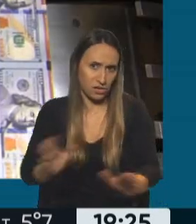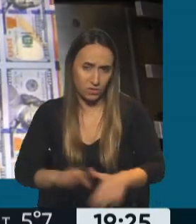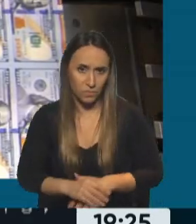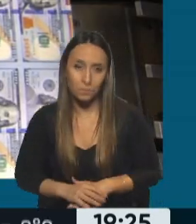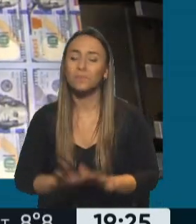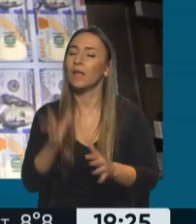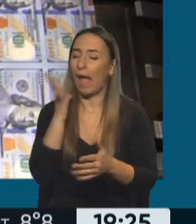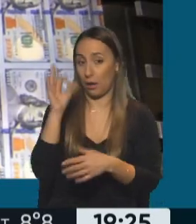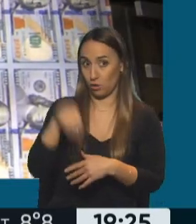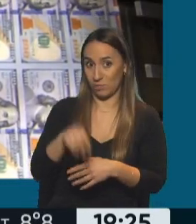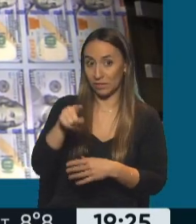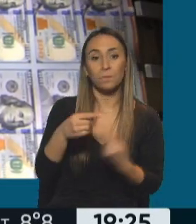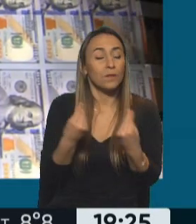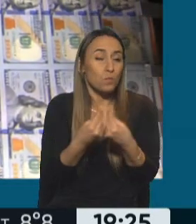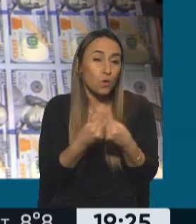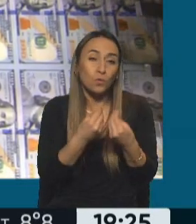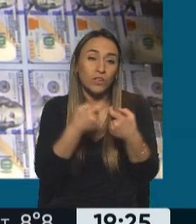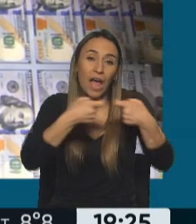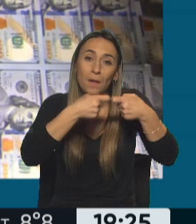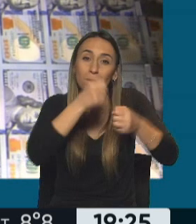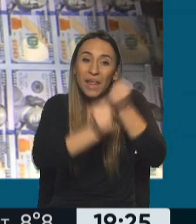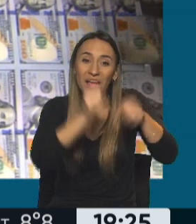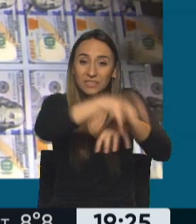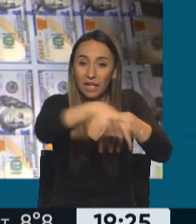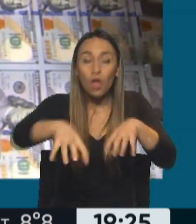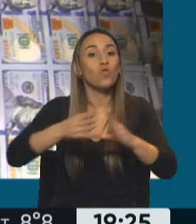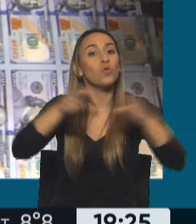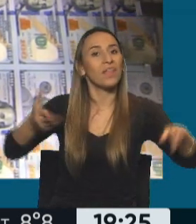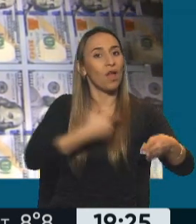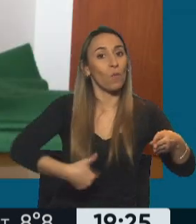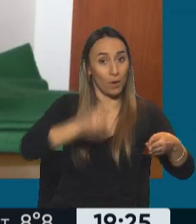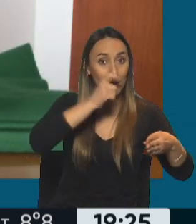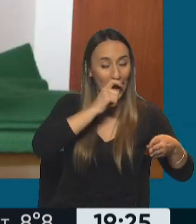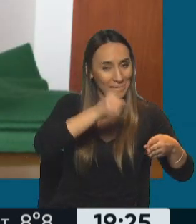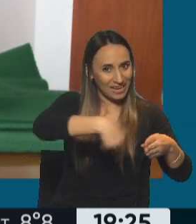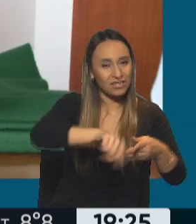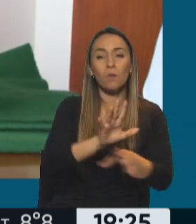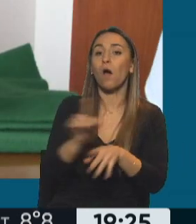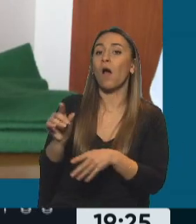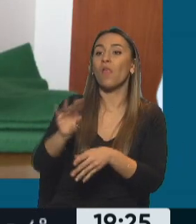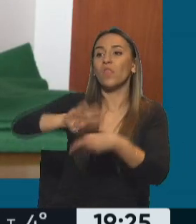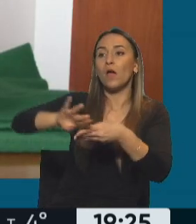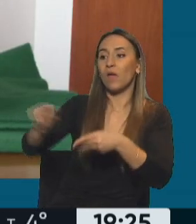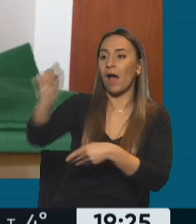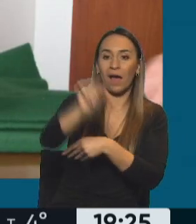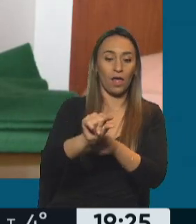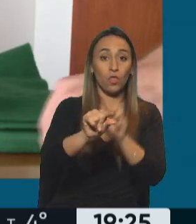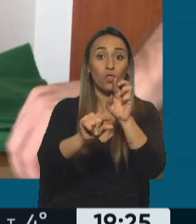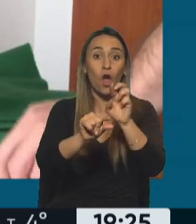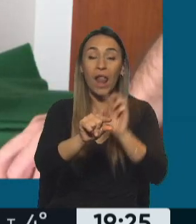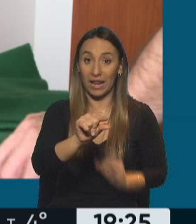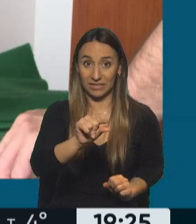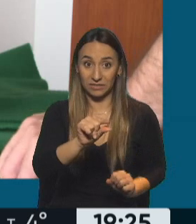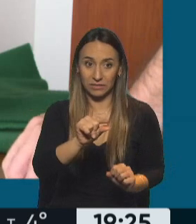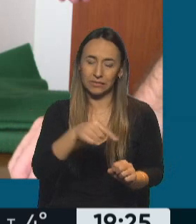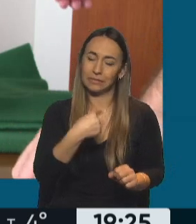un ítem. Muchas empresas durante el macrismo endeudándose en dólares, ¿no? Como modelo económico, que eso después le valió su esfuerzo, le